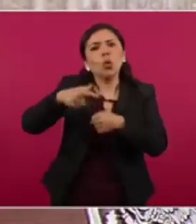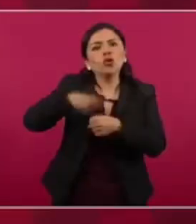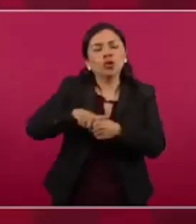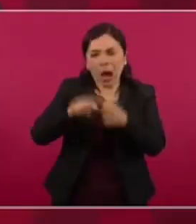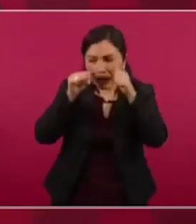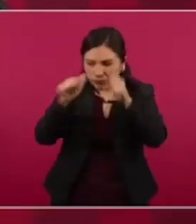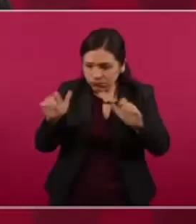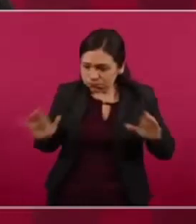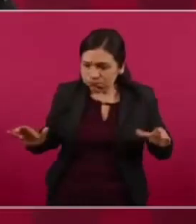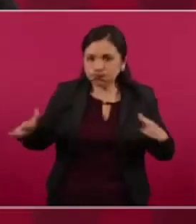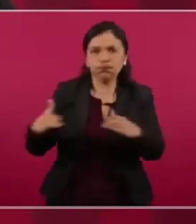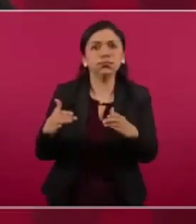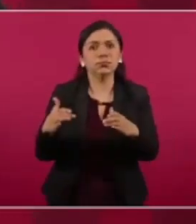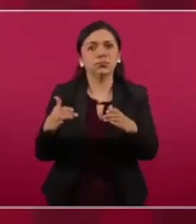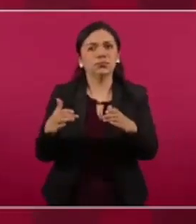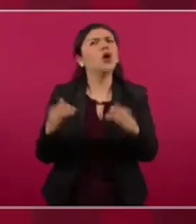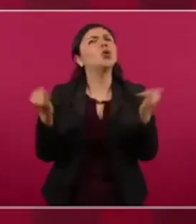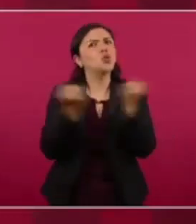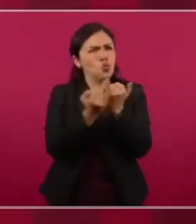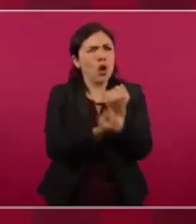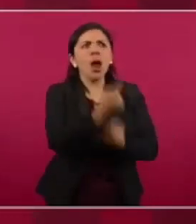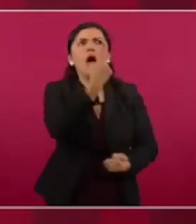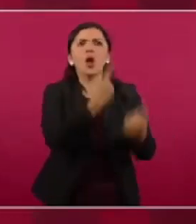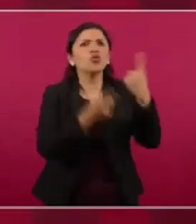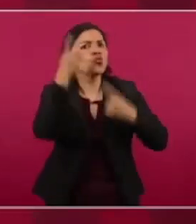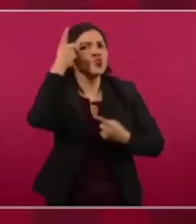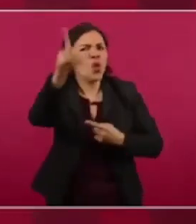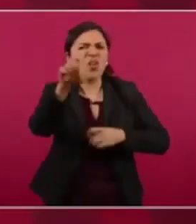incluso hasta empresarios